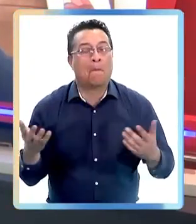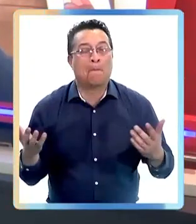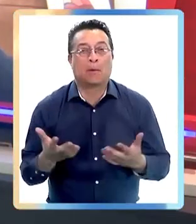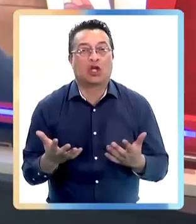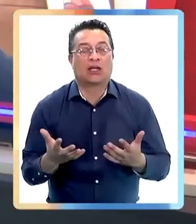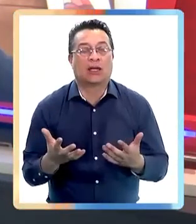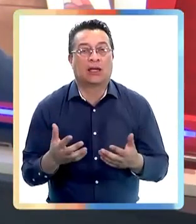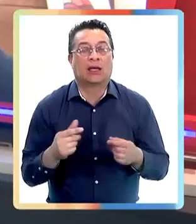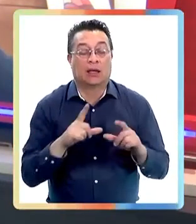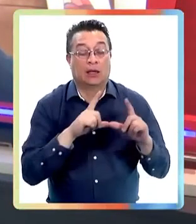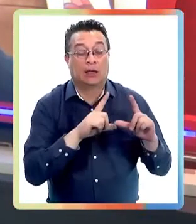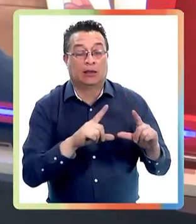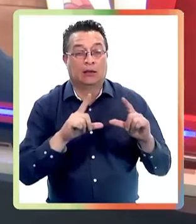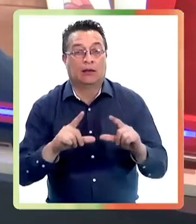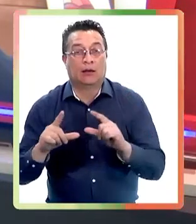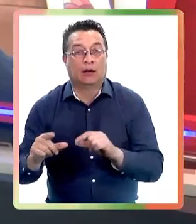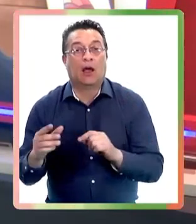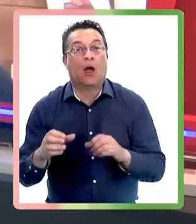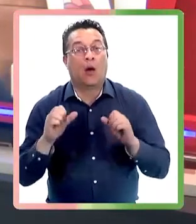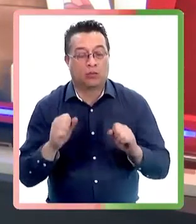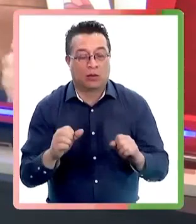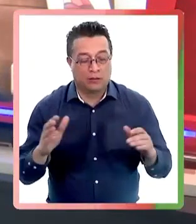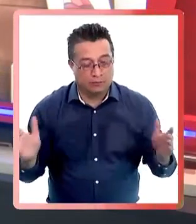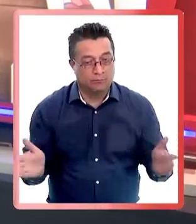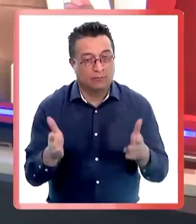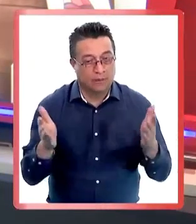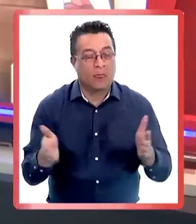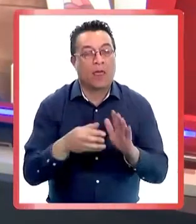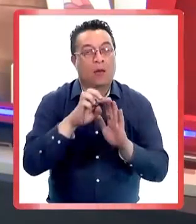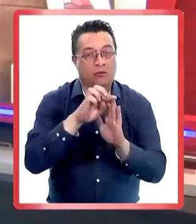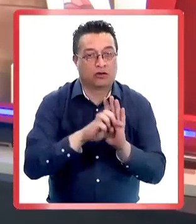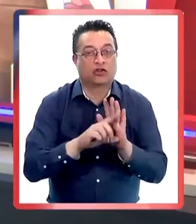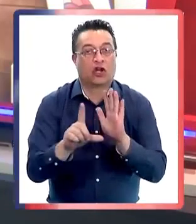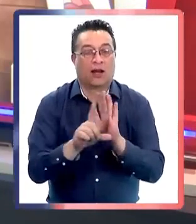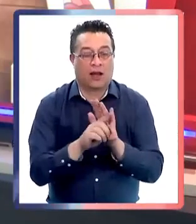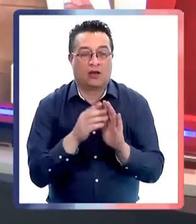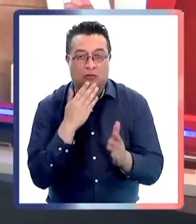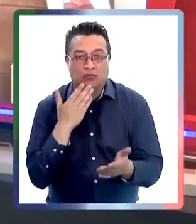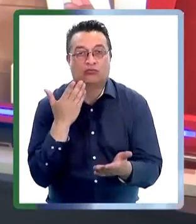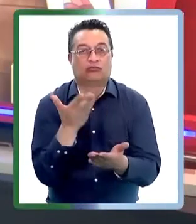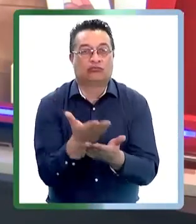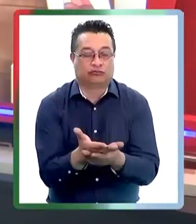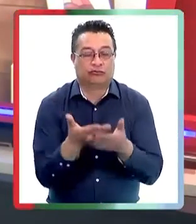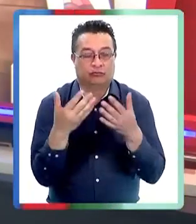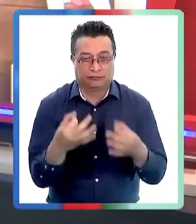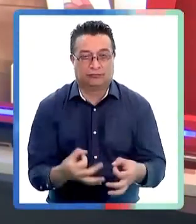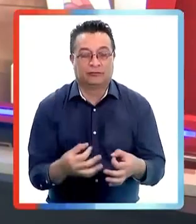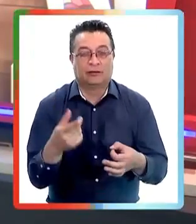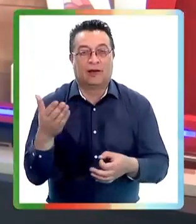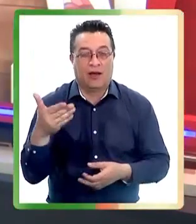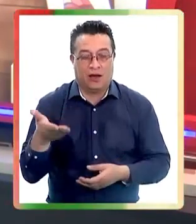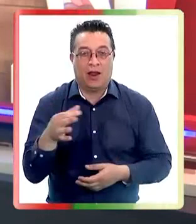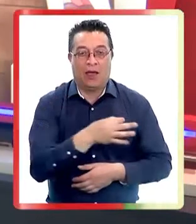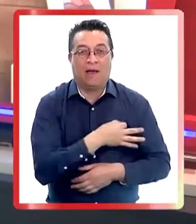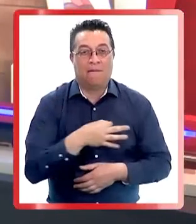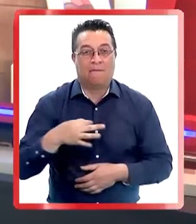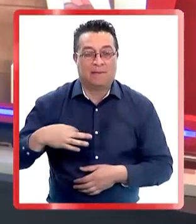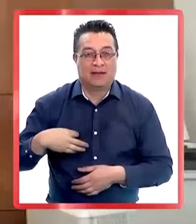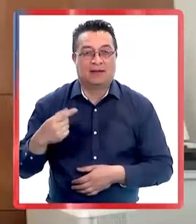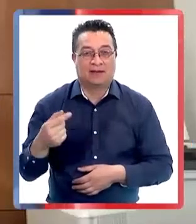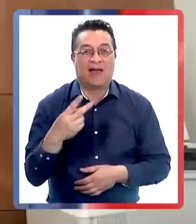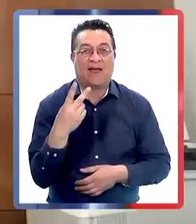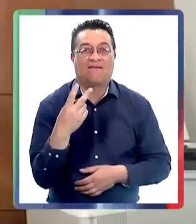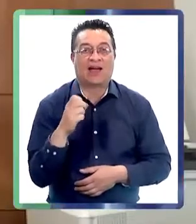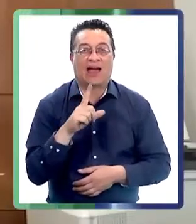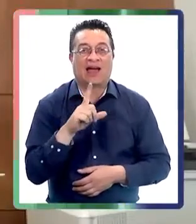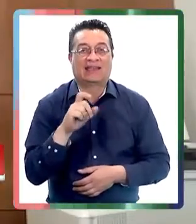porque para ponerle fuerza de nuevo al proyecto de ley que había presentado originalmente nuestra actual ministra vocera